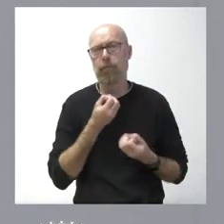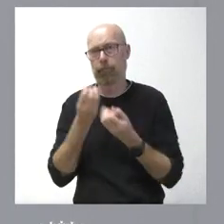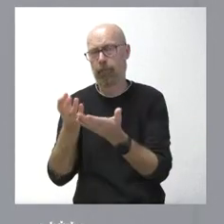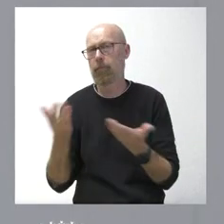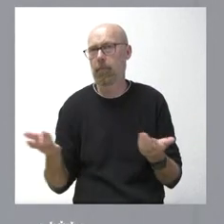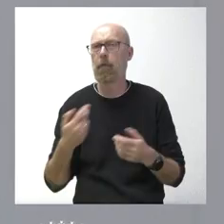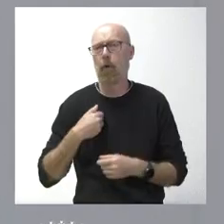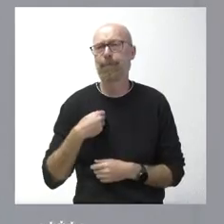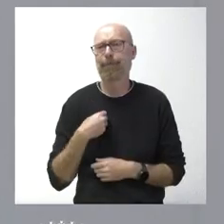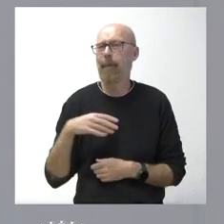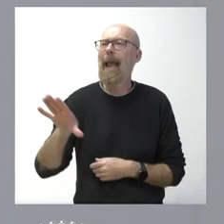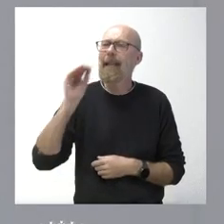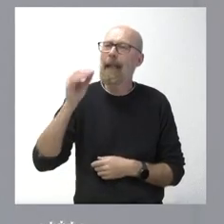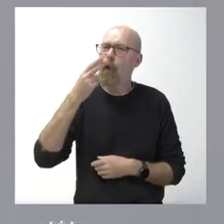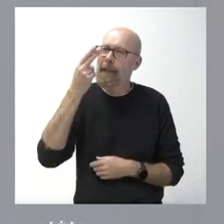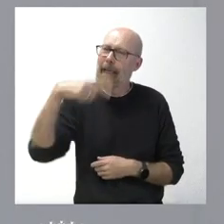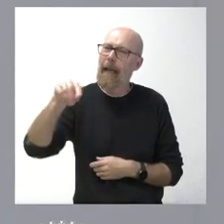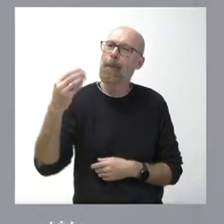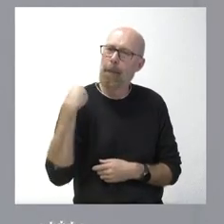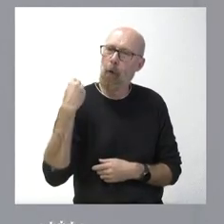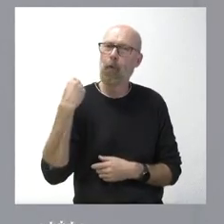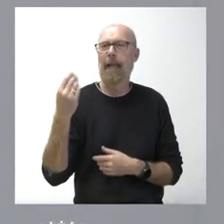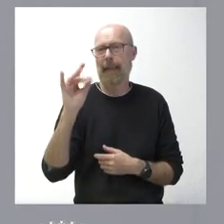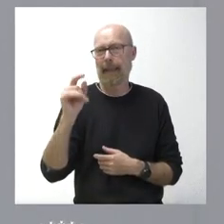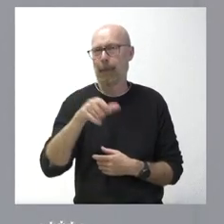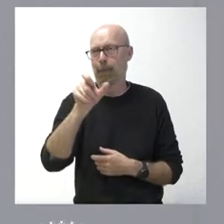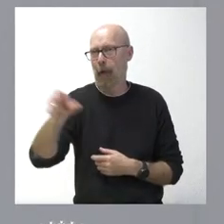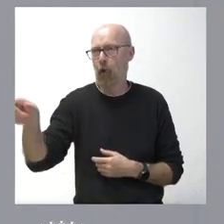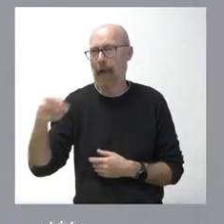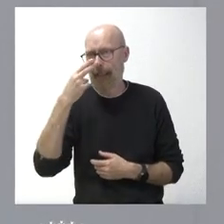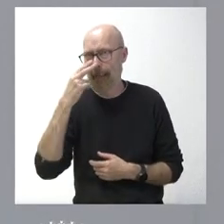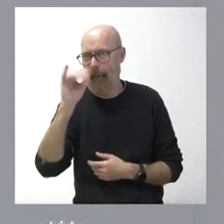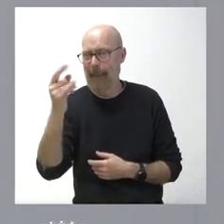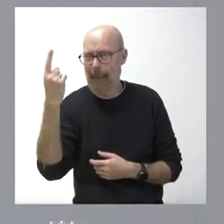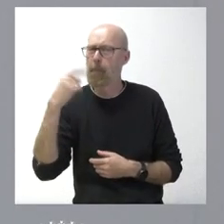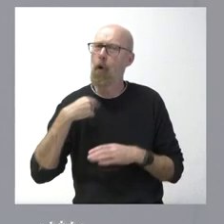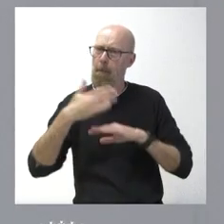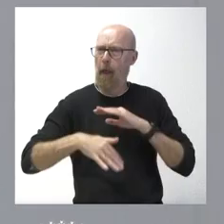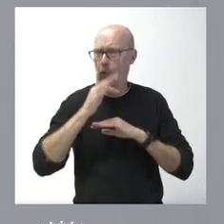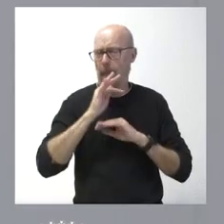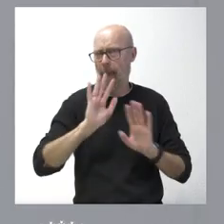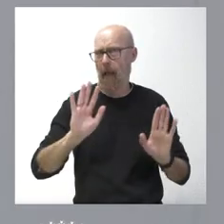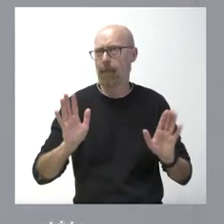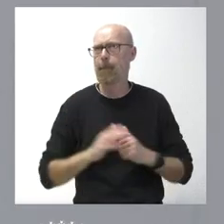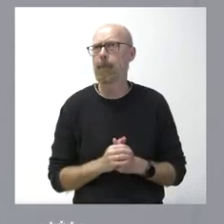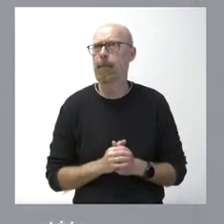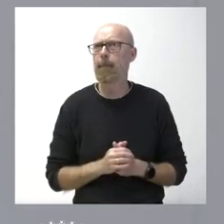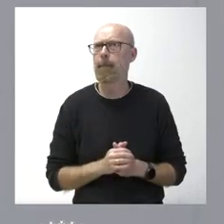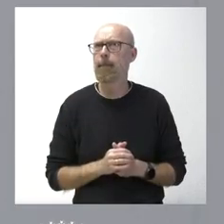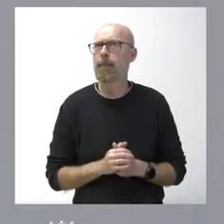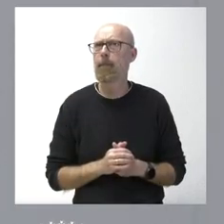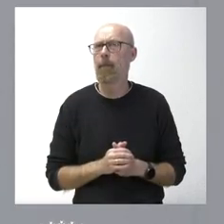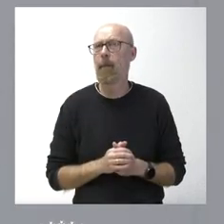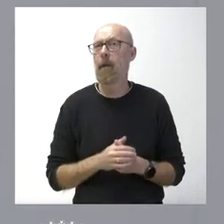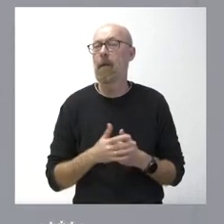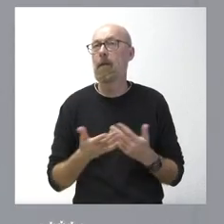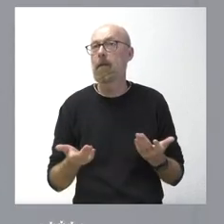su interés y el interés de sus medios de comunicación y el interés de sus lectores todavía estamos en plazo y des ese punto